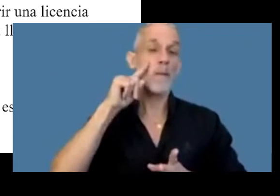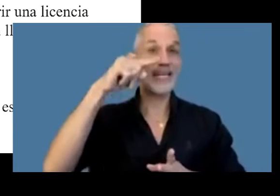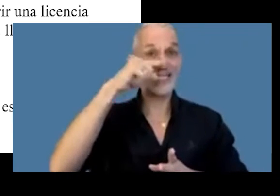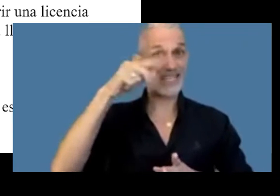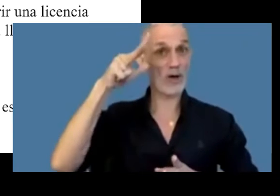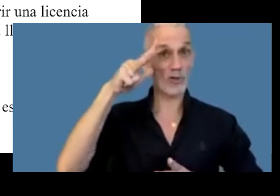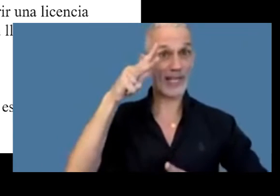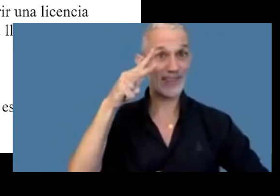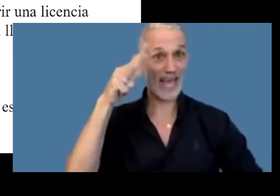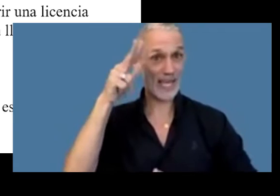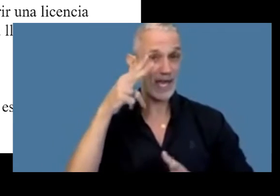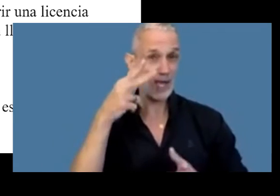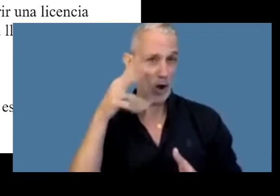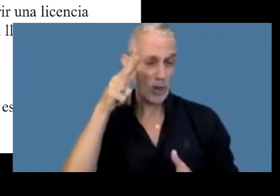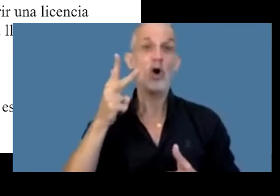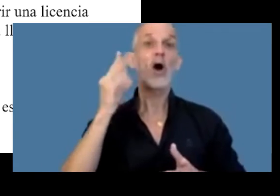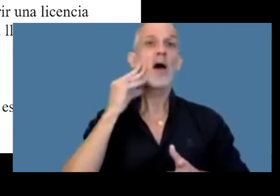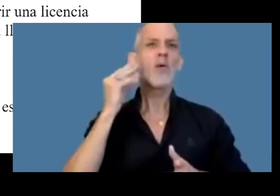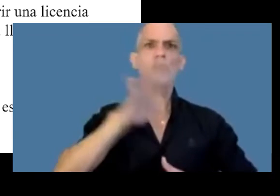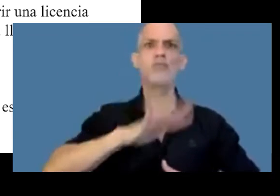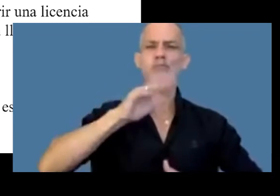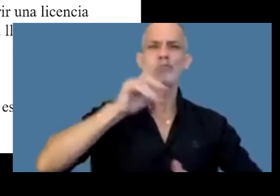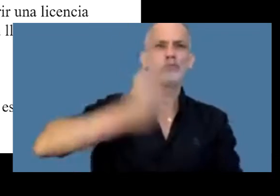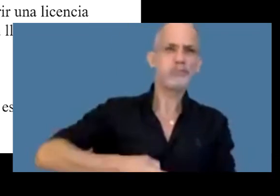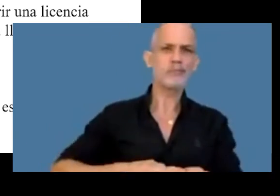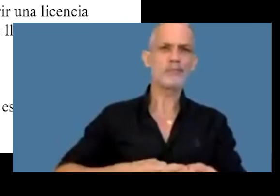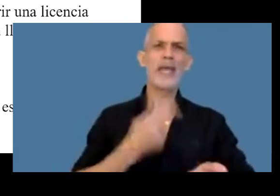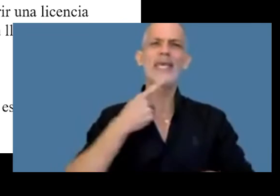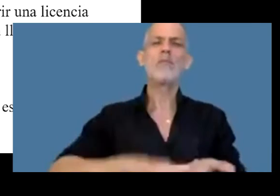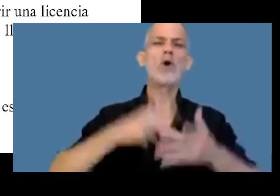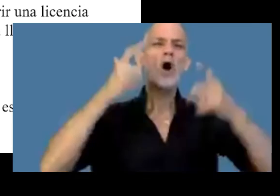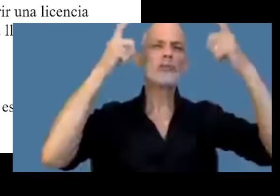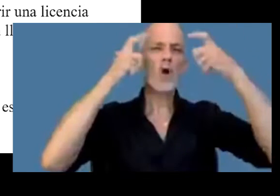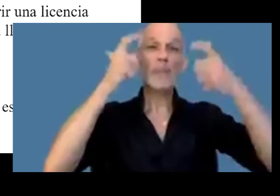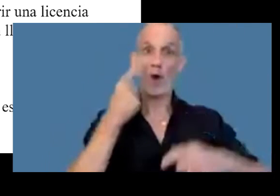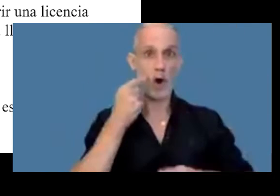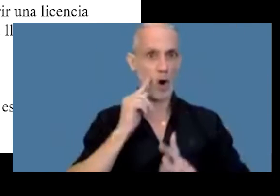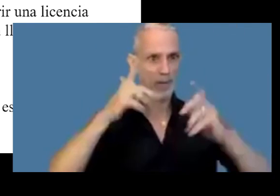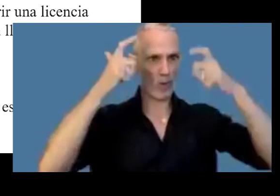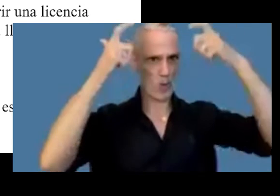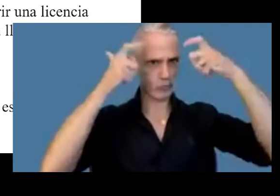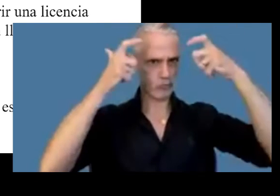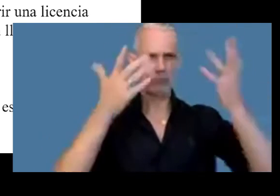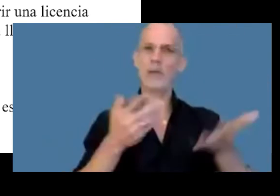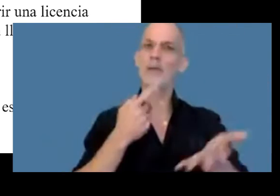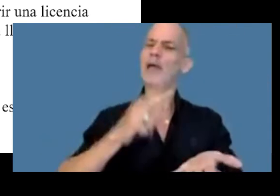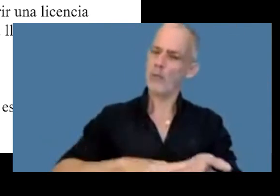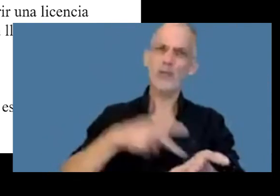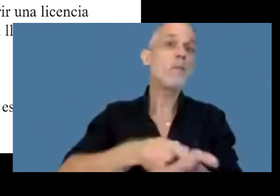1784, Reino Unido impuso un impuesto a los sombreros de caballeros. Este impuesto lo debían